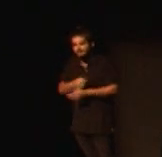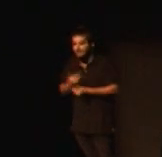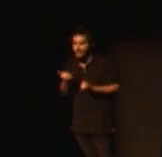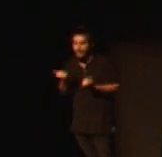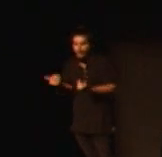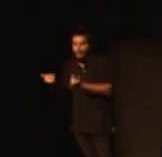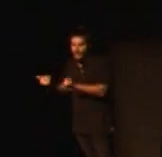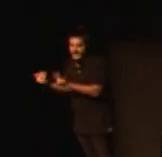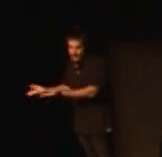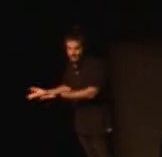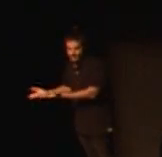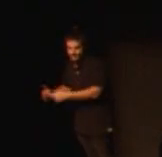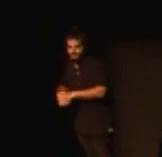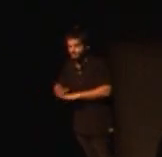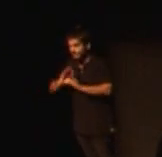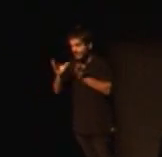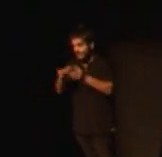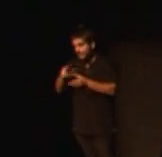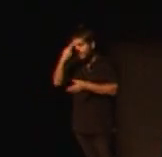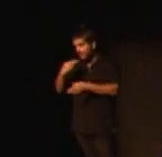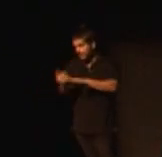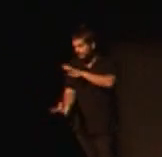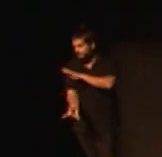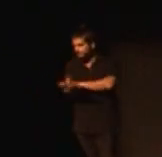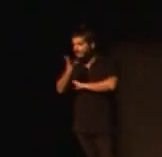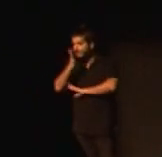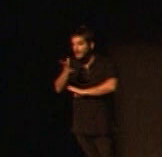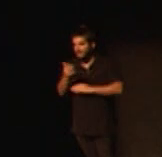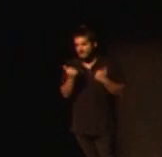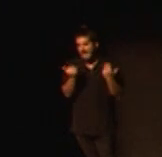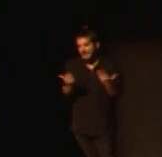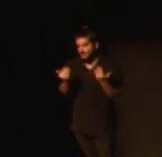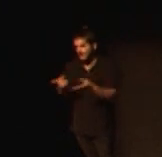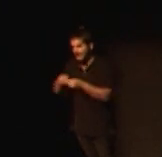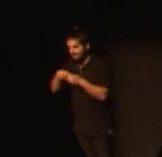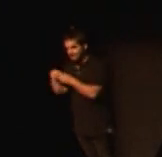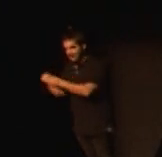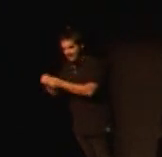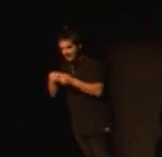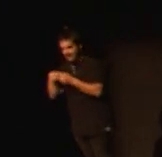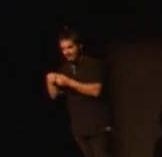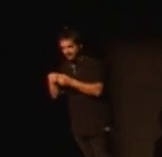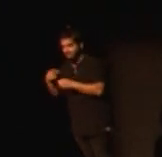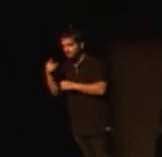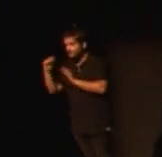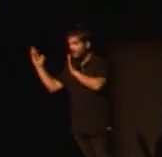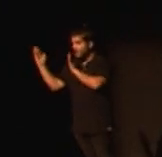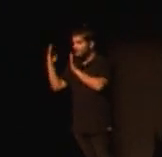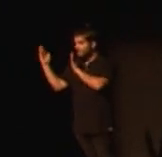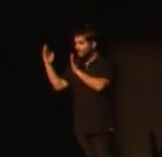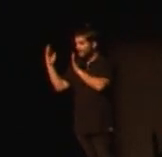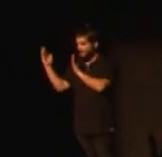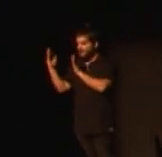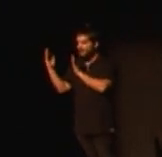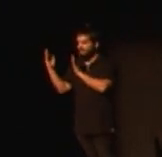el Grupo ONCE nace de la generosidad y de la solidaridad y en un momento en el que bien merece la pena reconocer vuestro